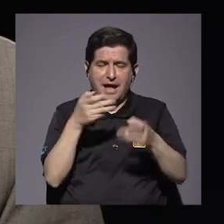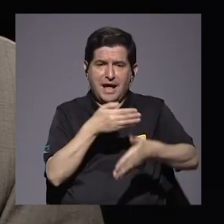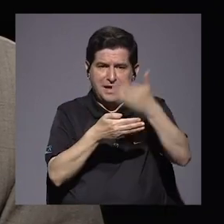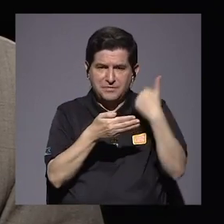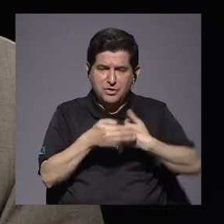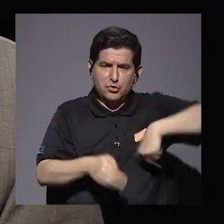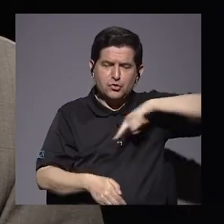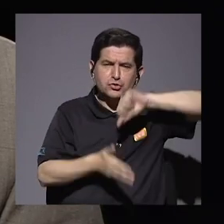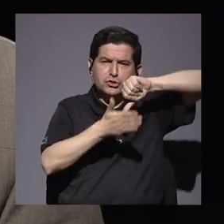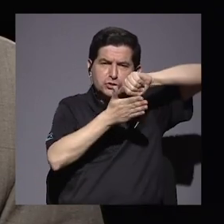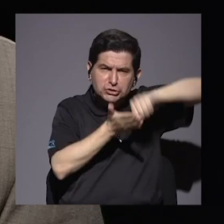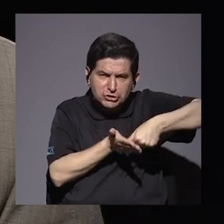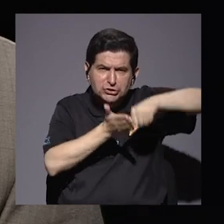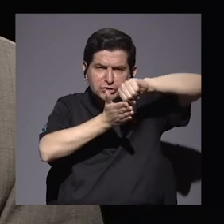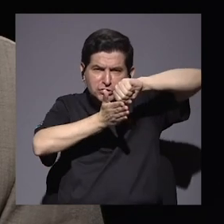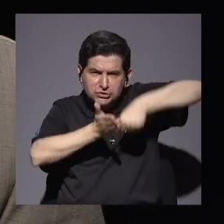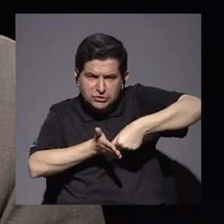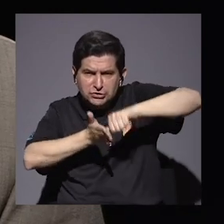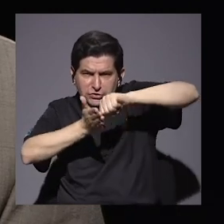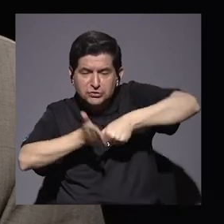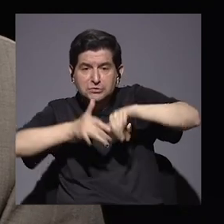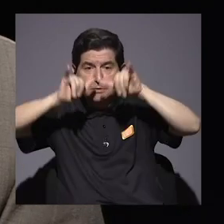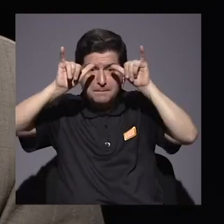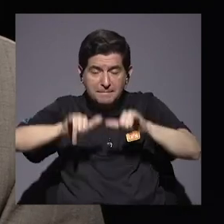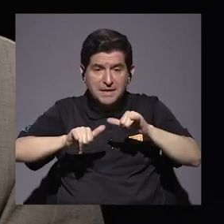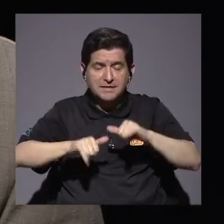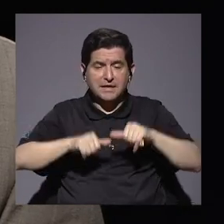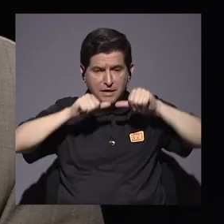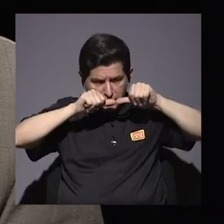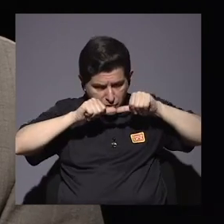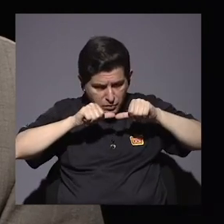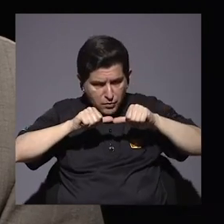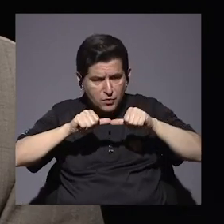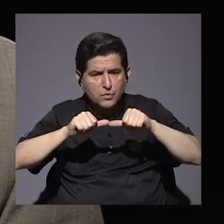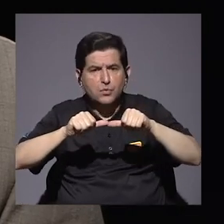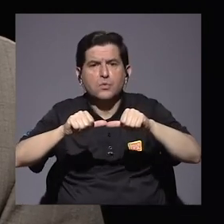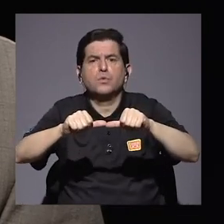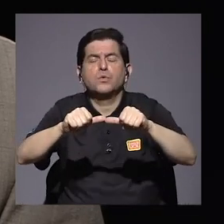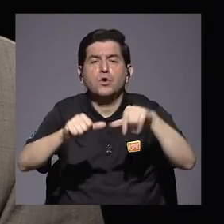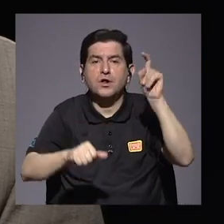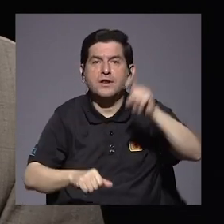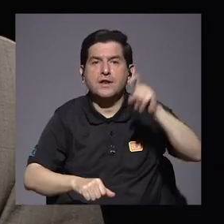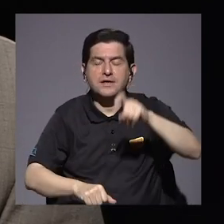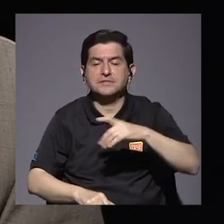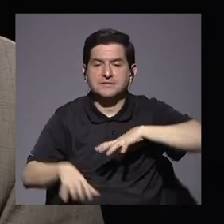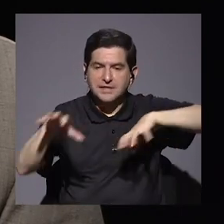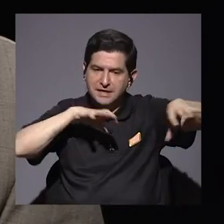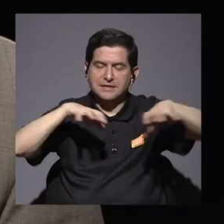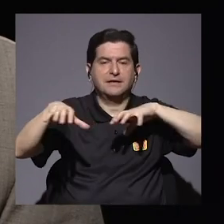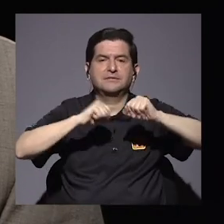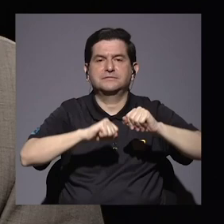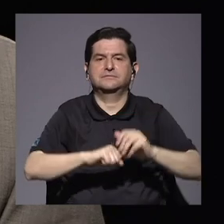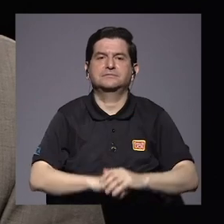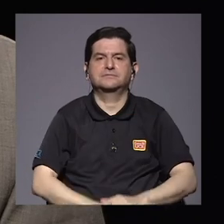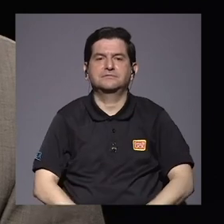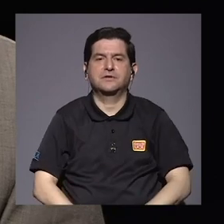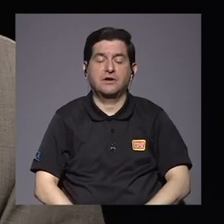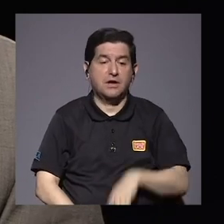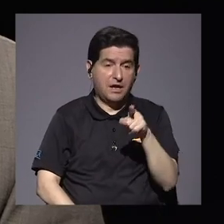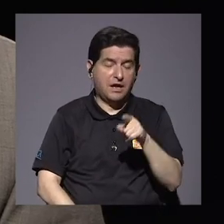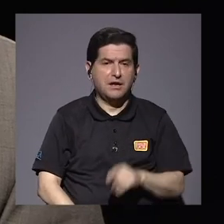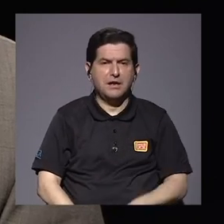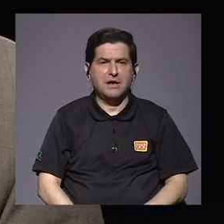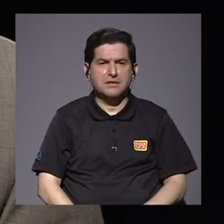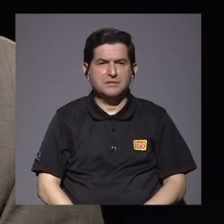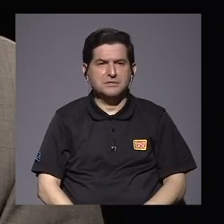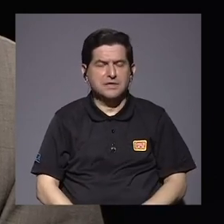administración anterior fuimos muy insistentes en que para mantener esa estabilidad definitivamente tenemos que tomar acciones que